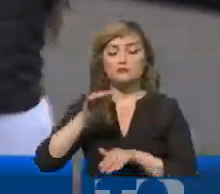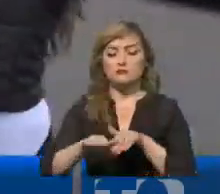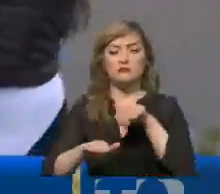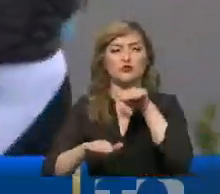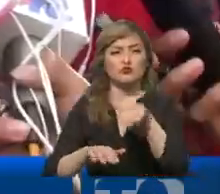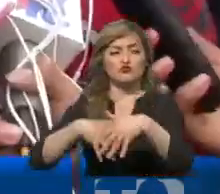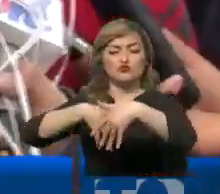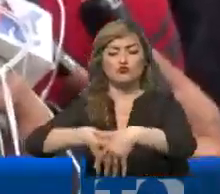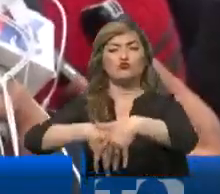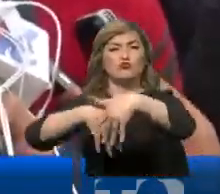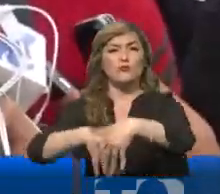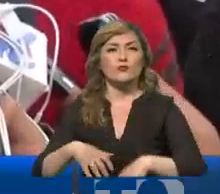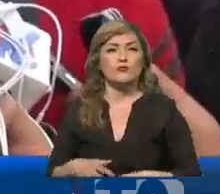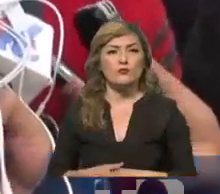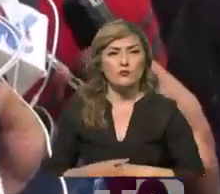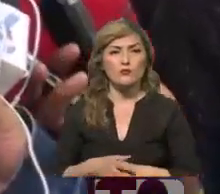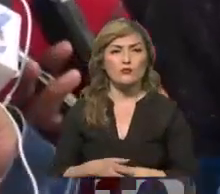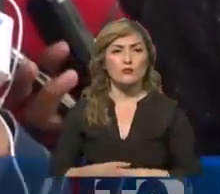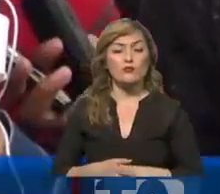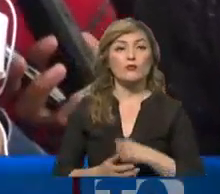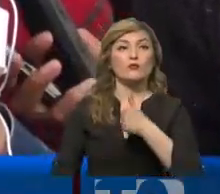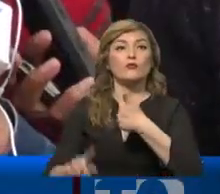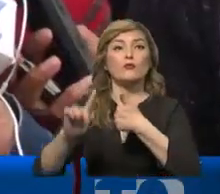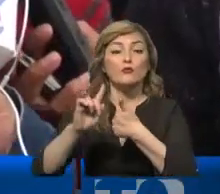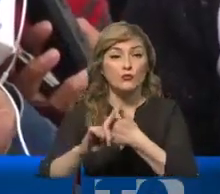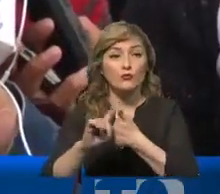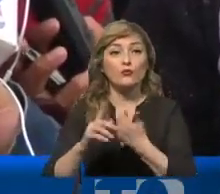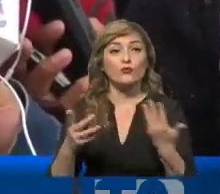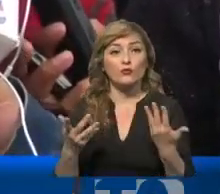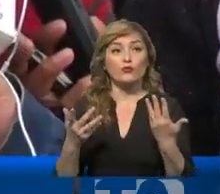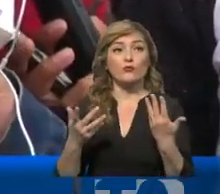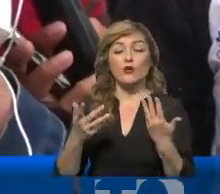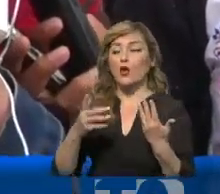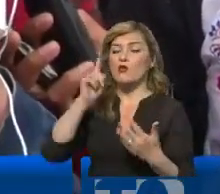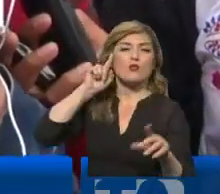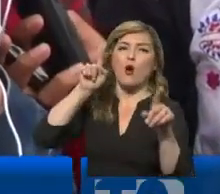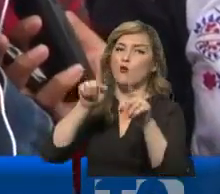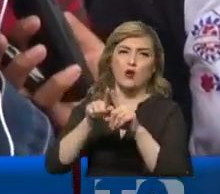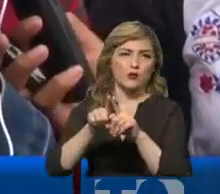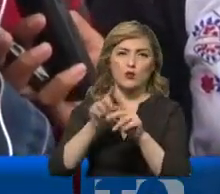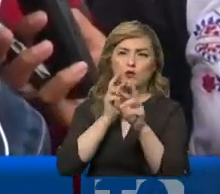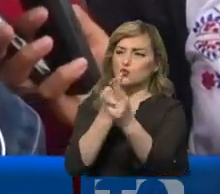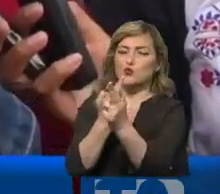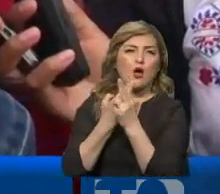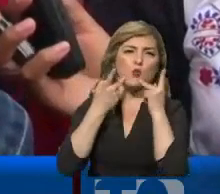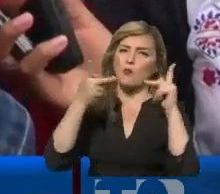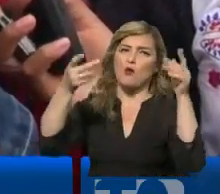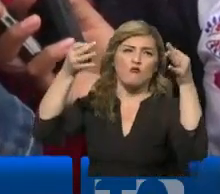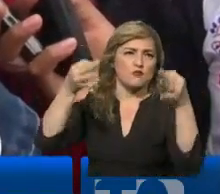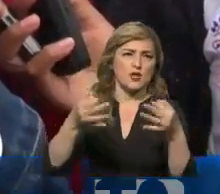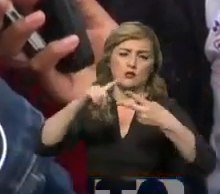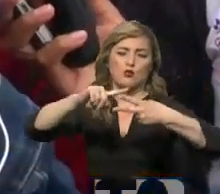tiene sentido. Mucho sentido. Primero, vamos a presentar la impugnación ante el Tribunal Contencioso Electoral.